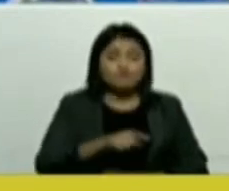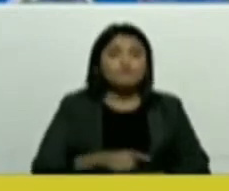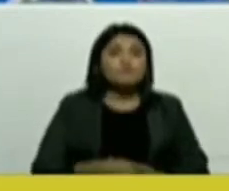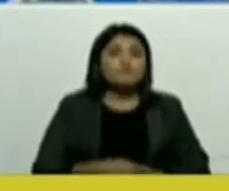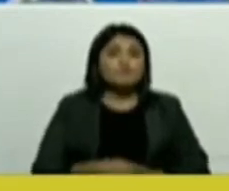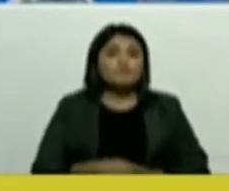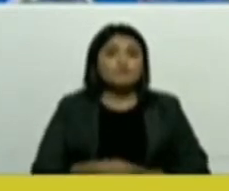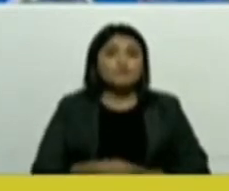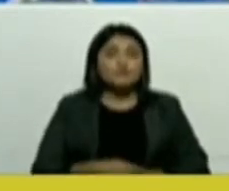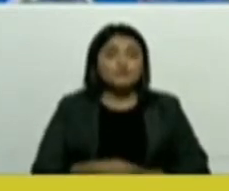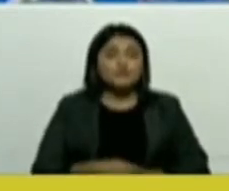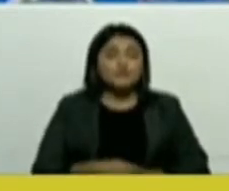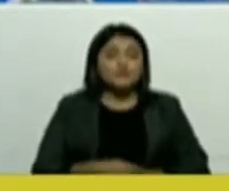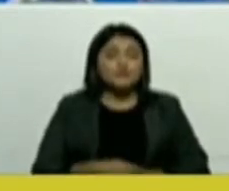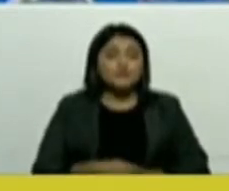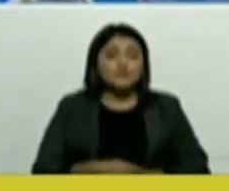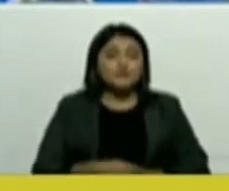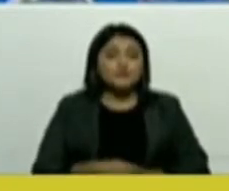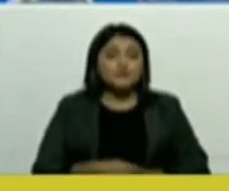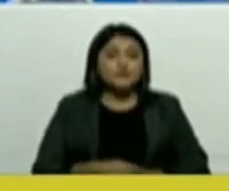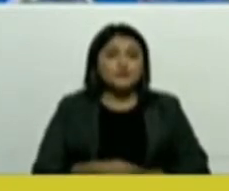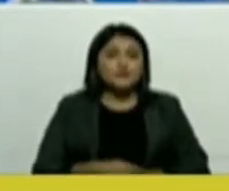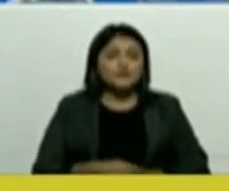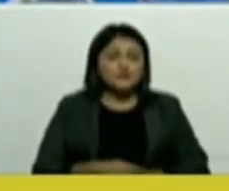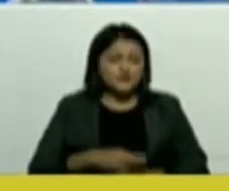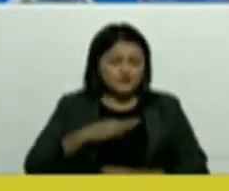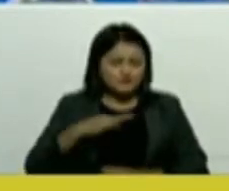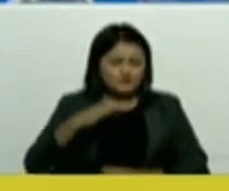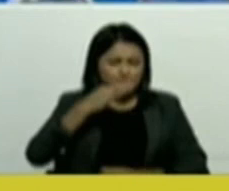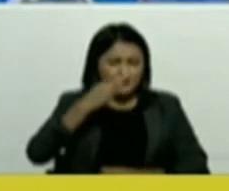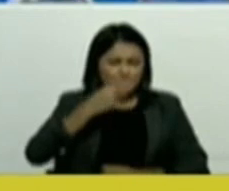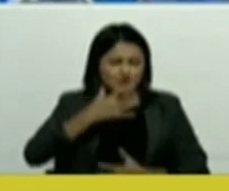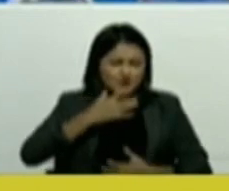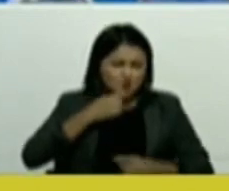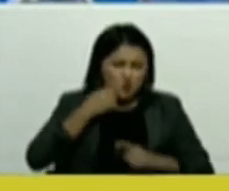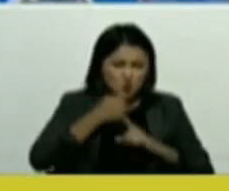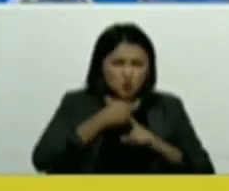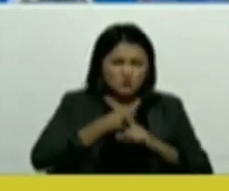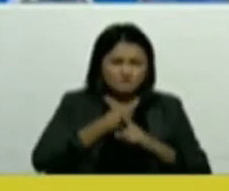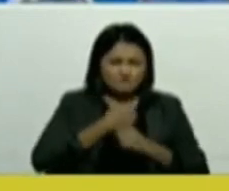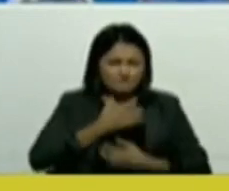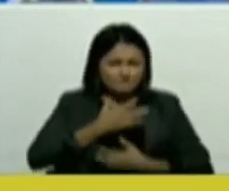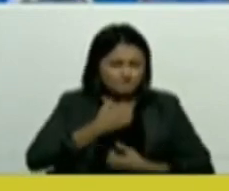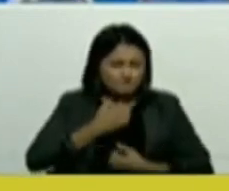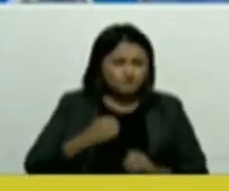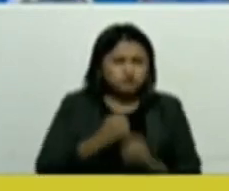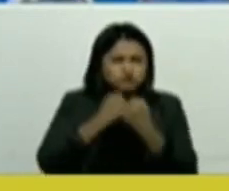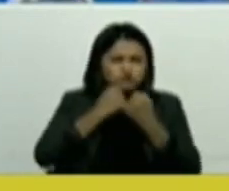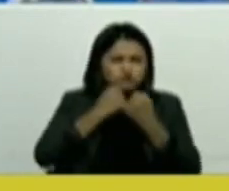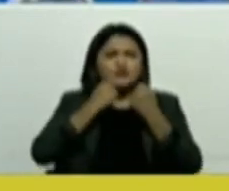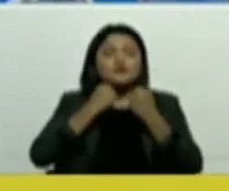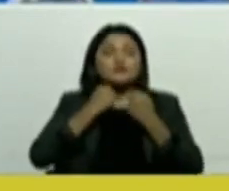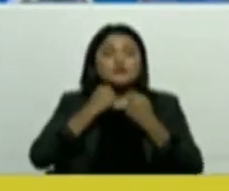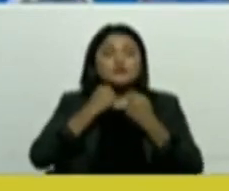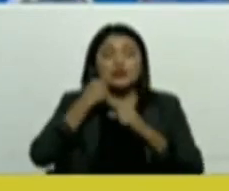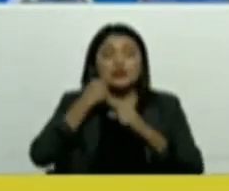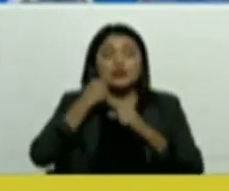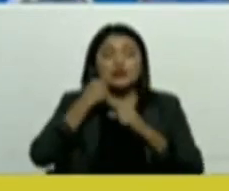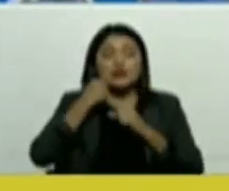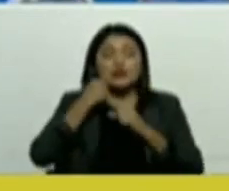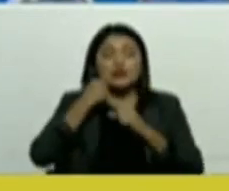hombre que fue fraguado en el alma de la lucha y en el espíritu de la